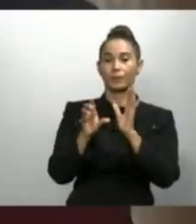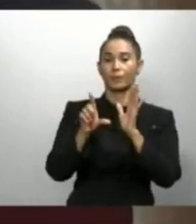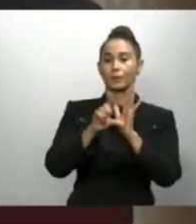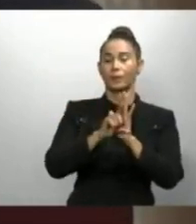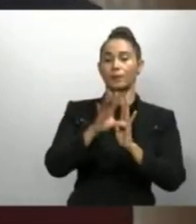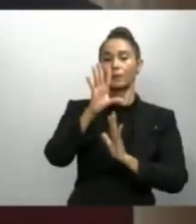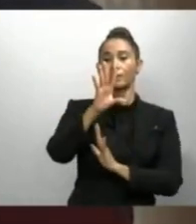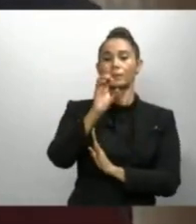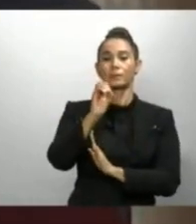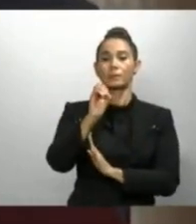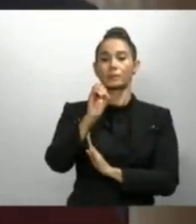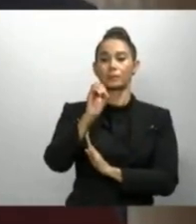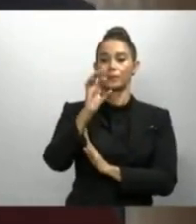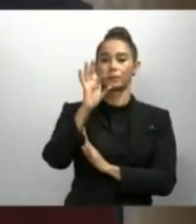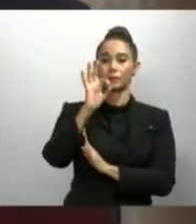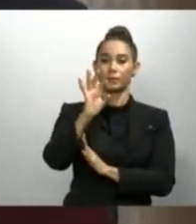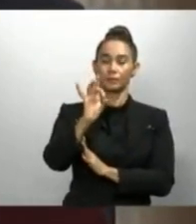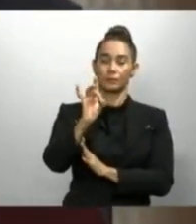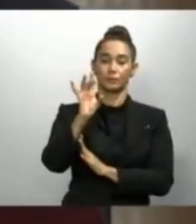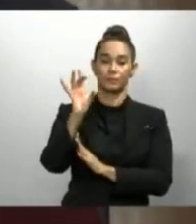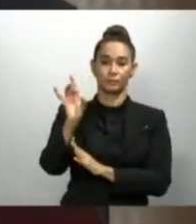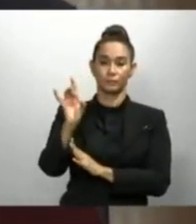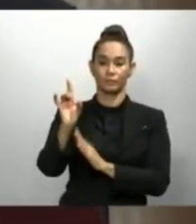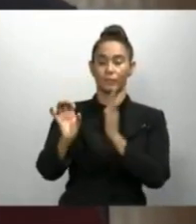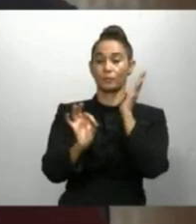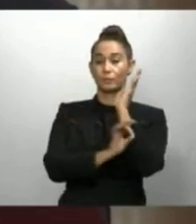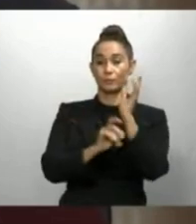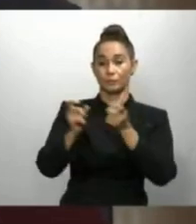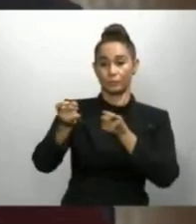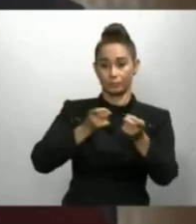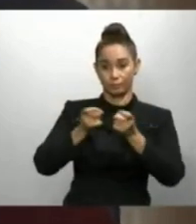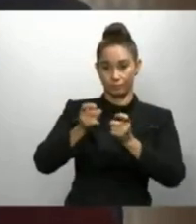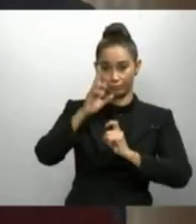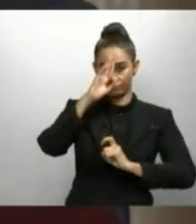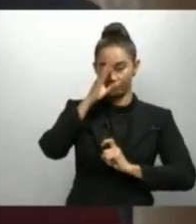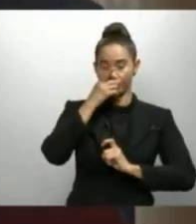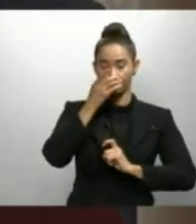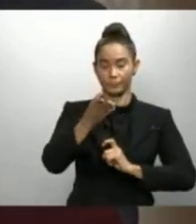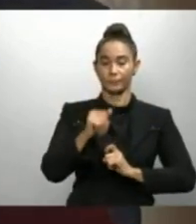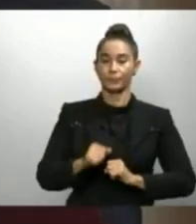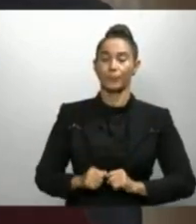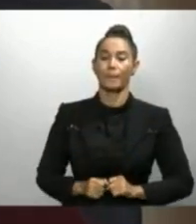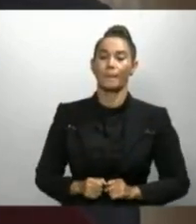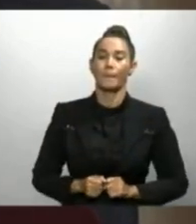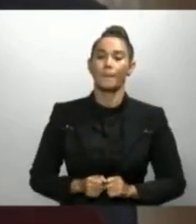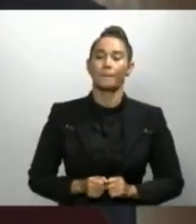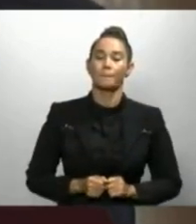5088 sobre drogas y sustancias controladas de la República Dominicana, la Ley